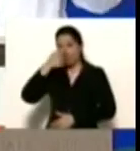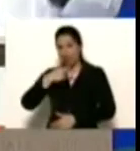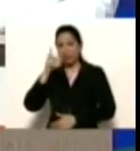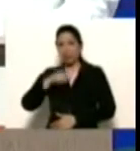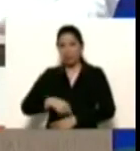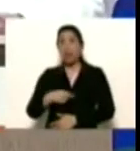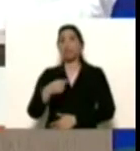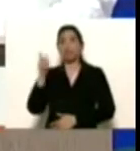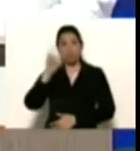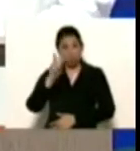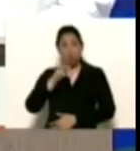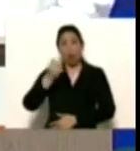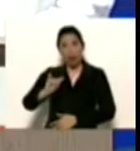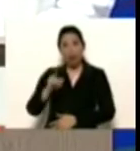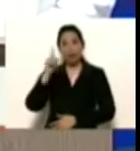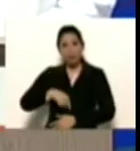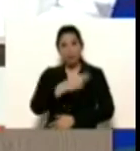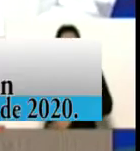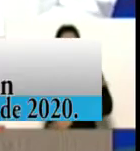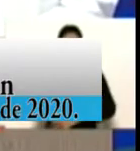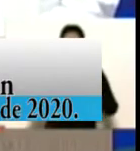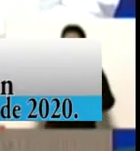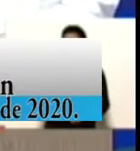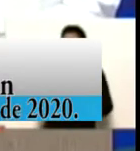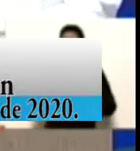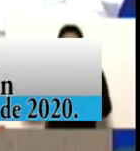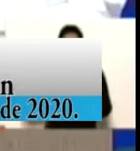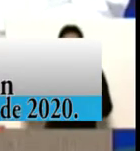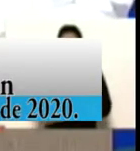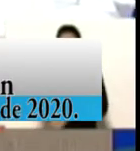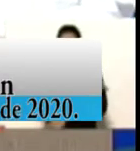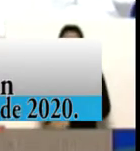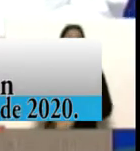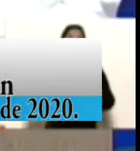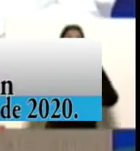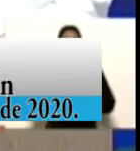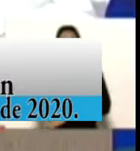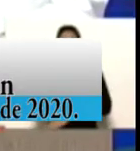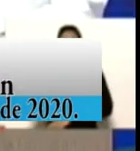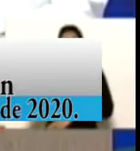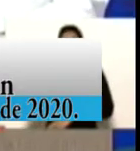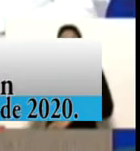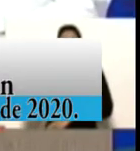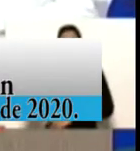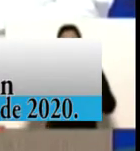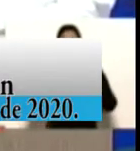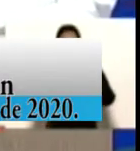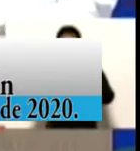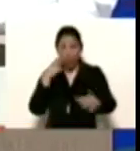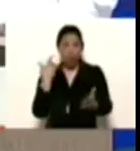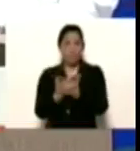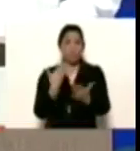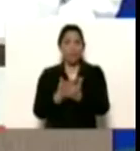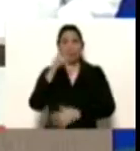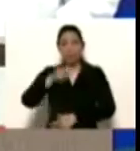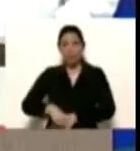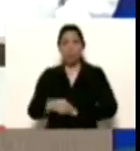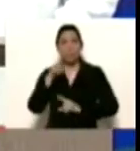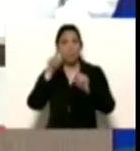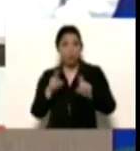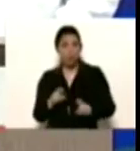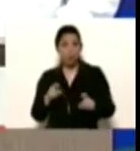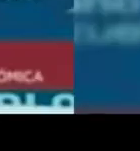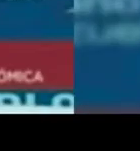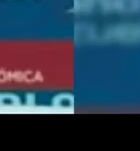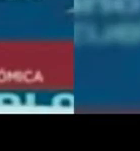la hospitalización, el ingreso en algún centro hospitalario o en algún CDI, y bueno, luego las pruebas diagnósticas y luego las pruebas para dar